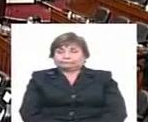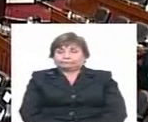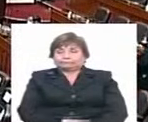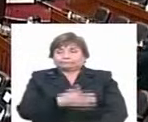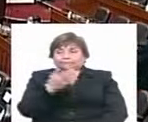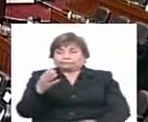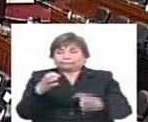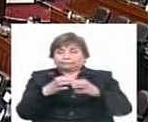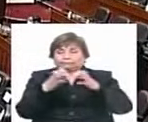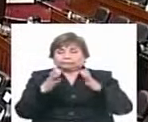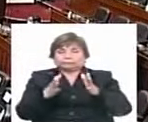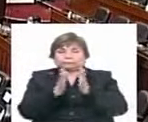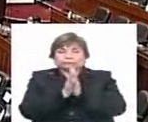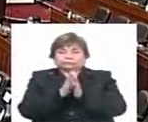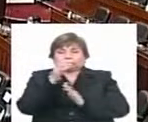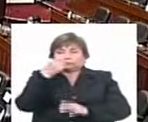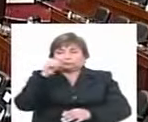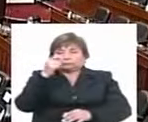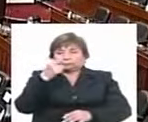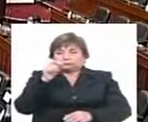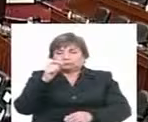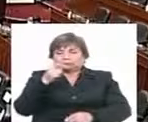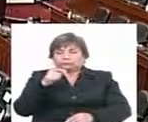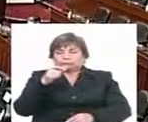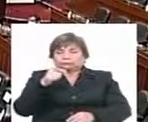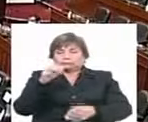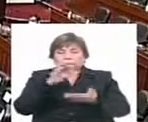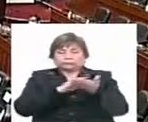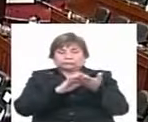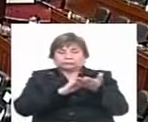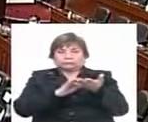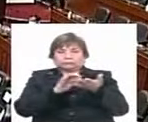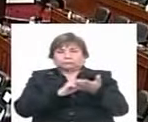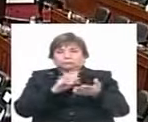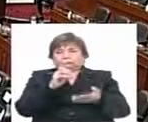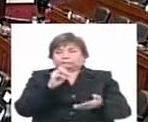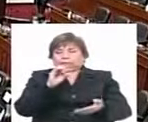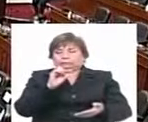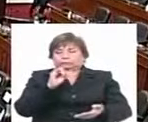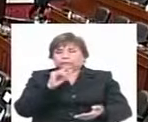Señores congresistas, sírvanse registrar su asistencia mediante el sistema digital.